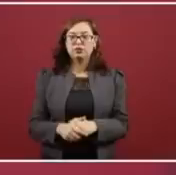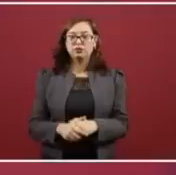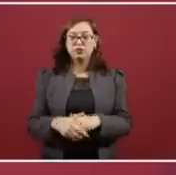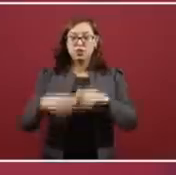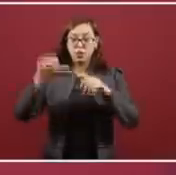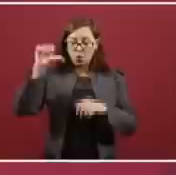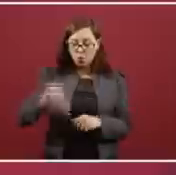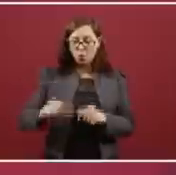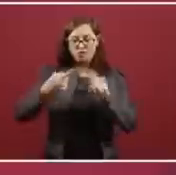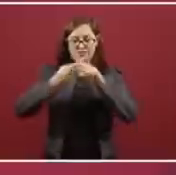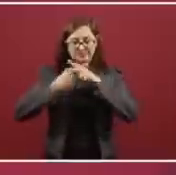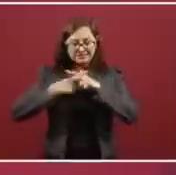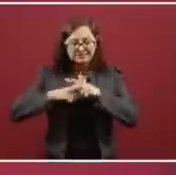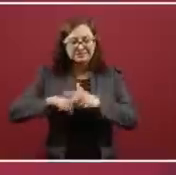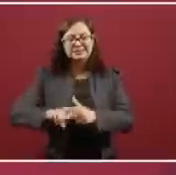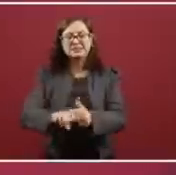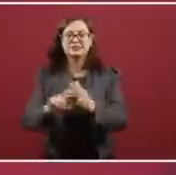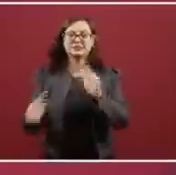los trabajos